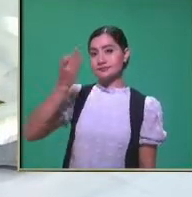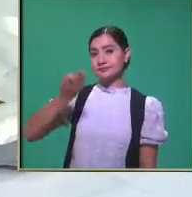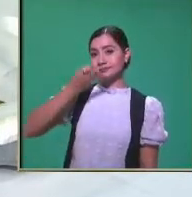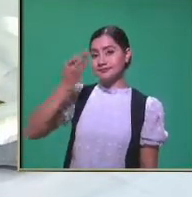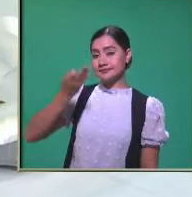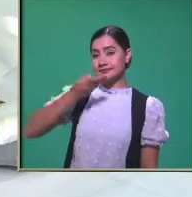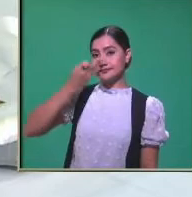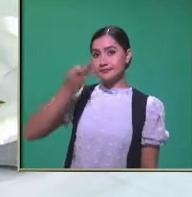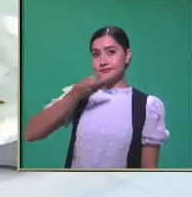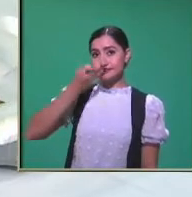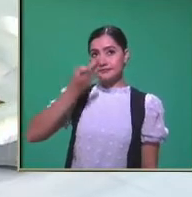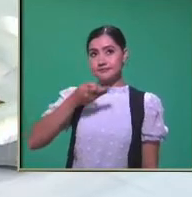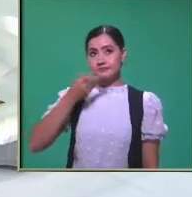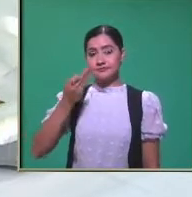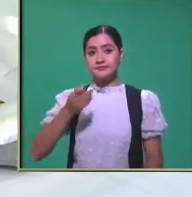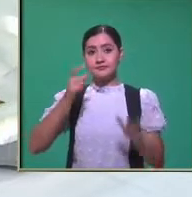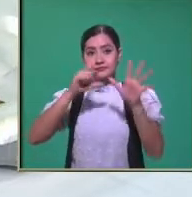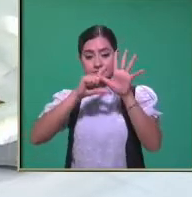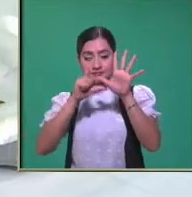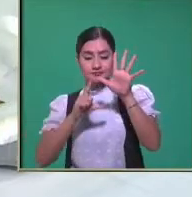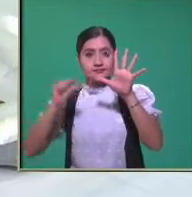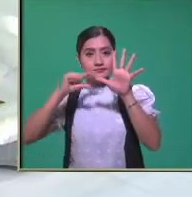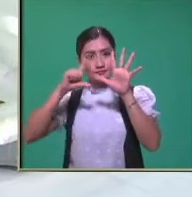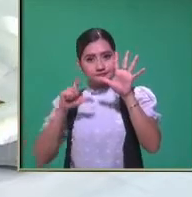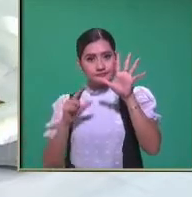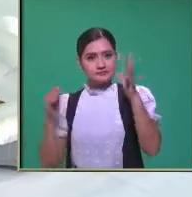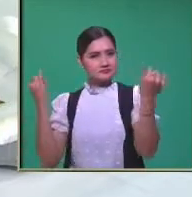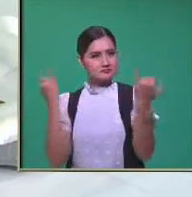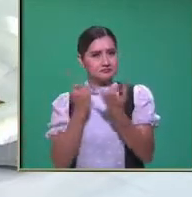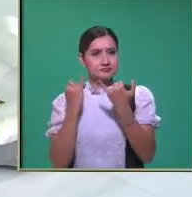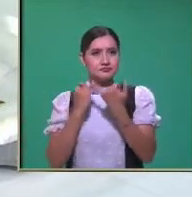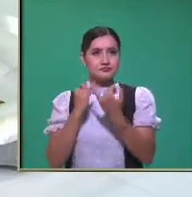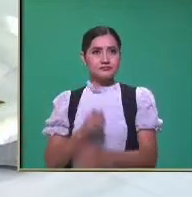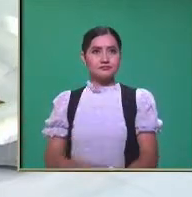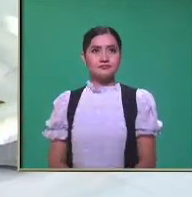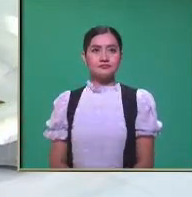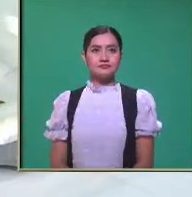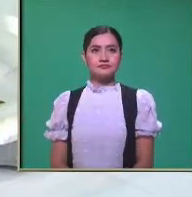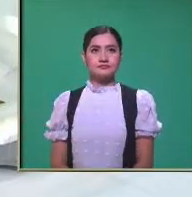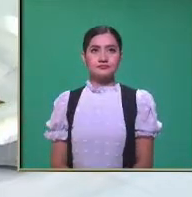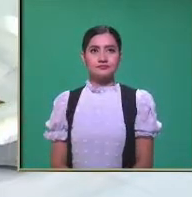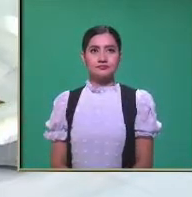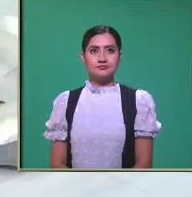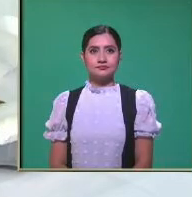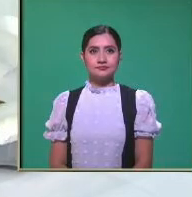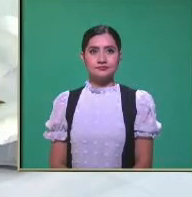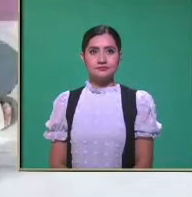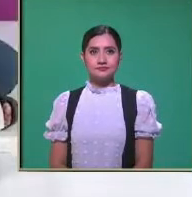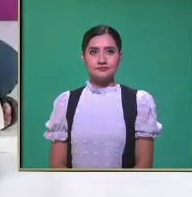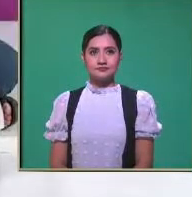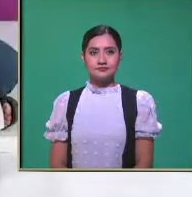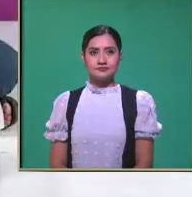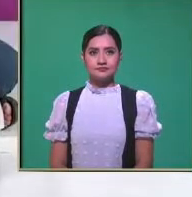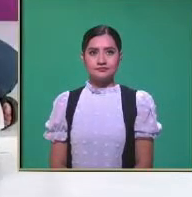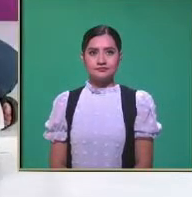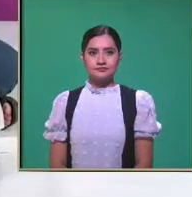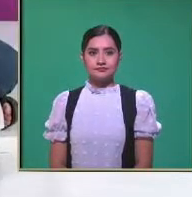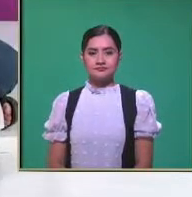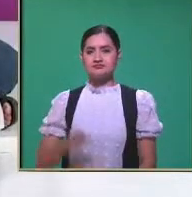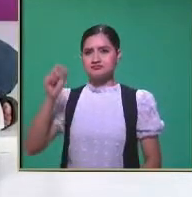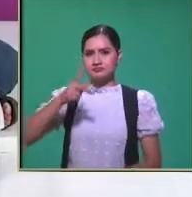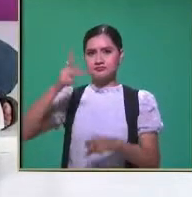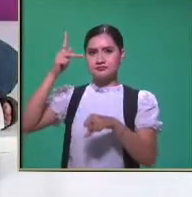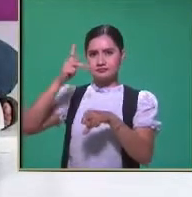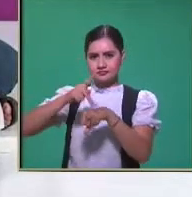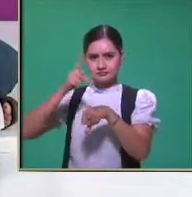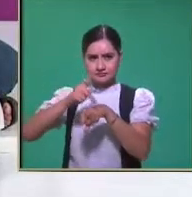Flores, hojas. Y miran, yo aquí también traje algunas piedritas. ¡Wow! Algunas piedritas que